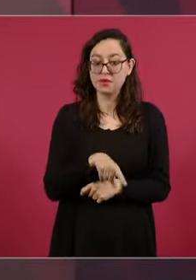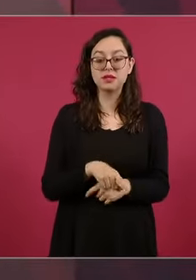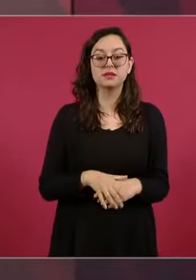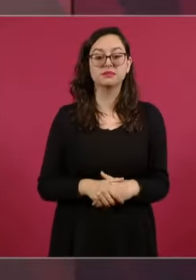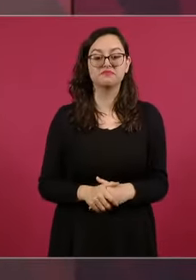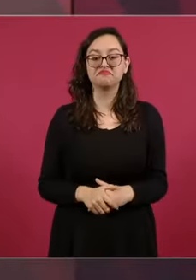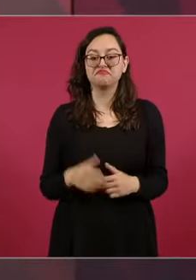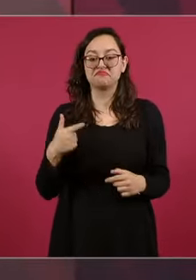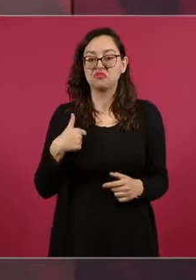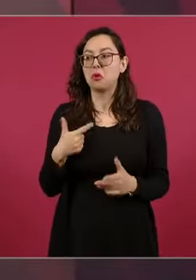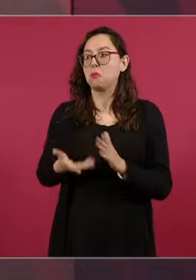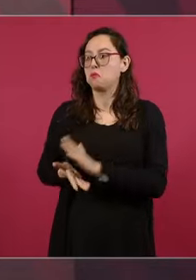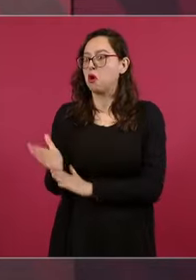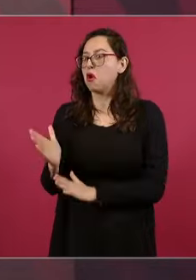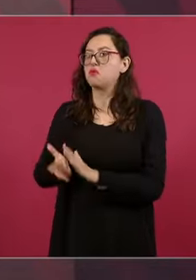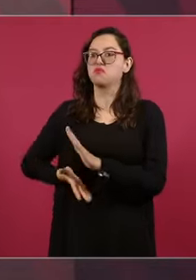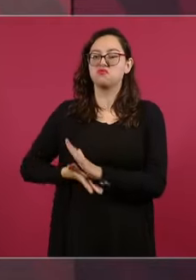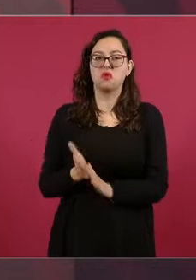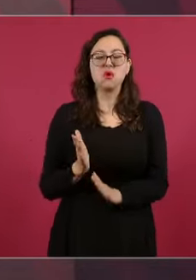donde quiera que voy,